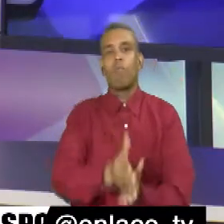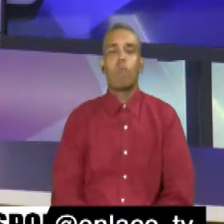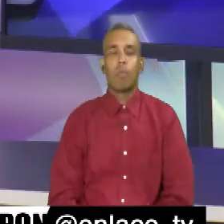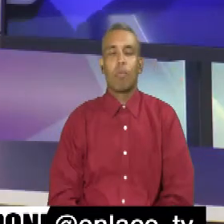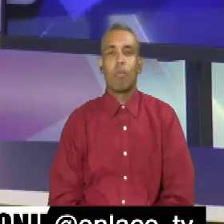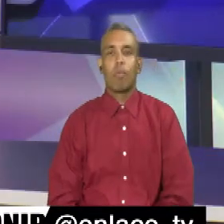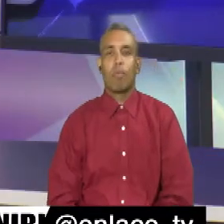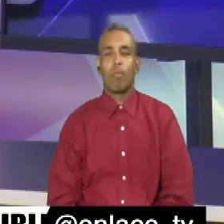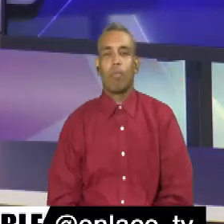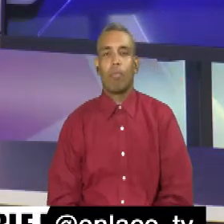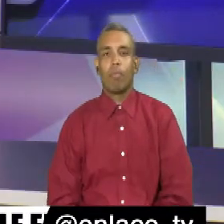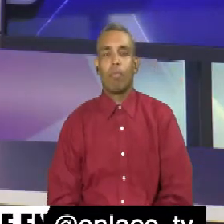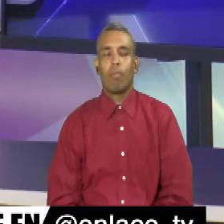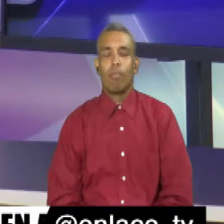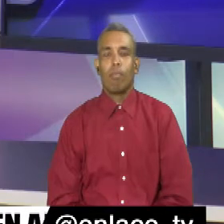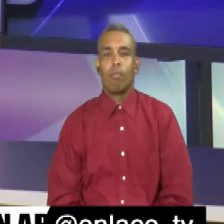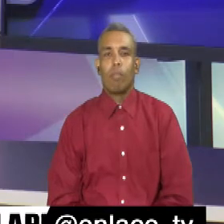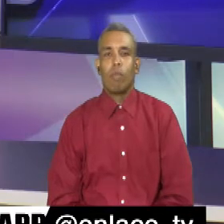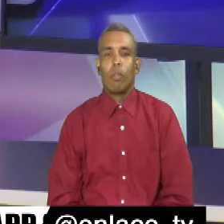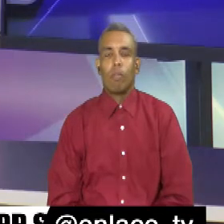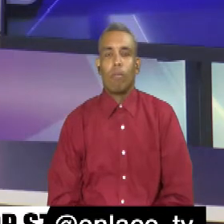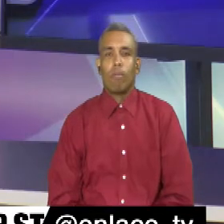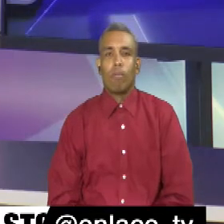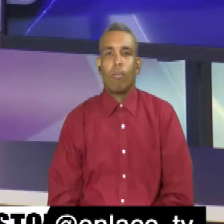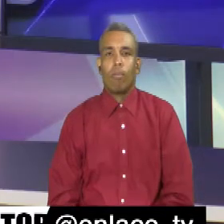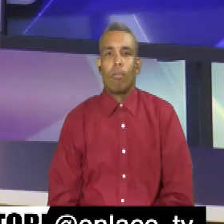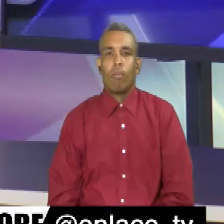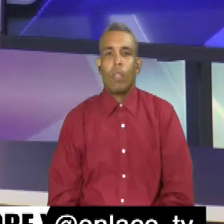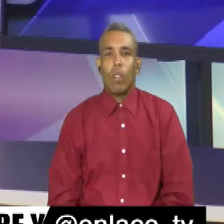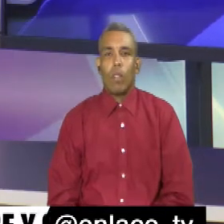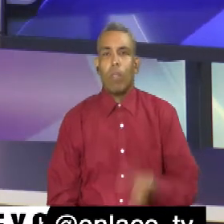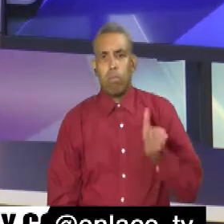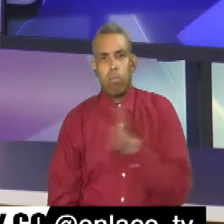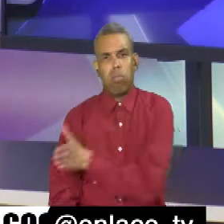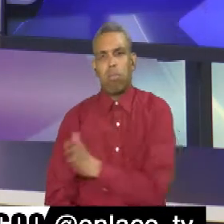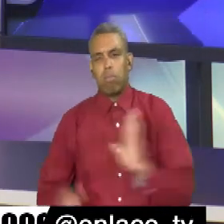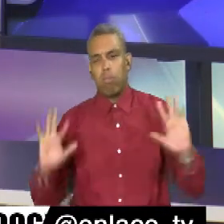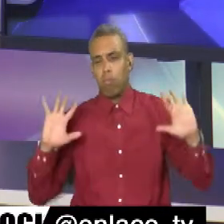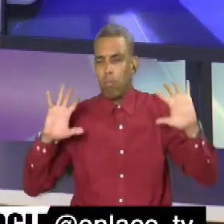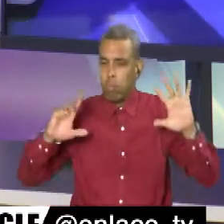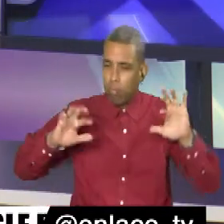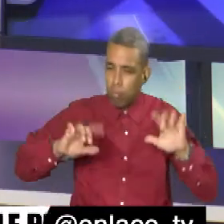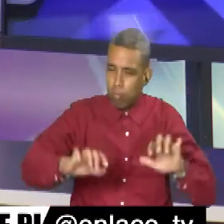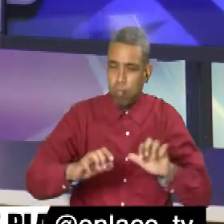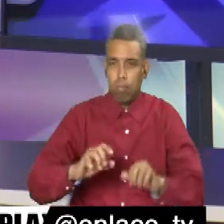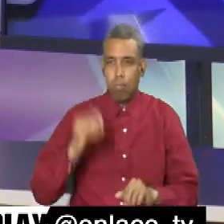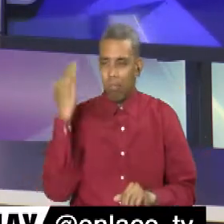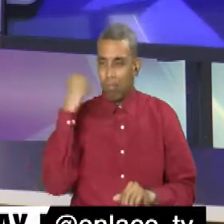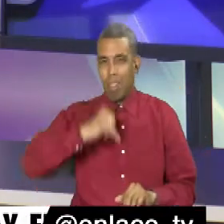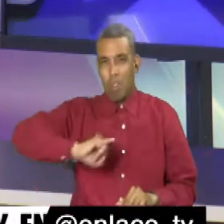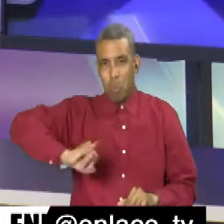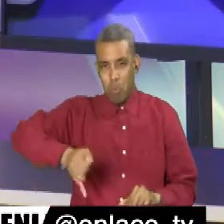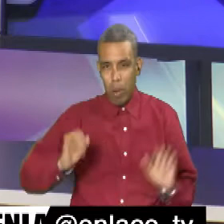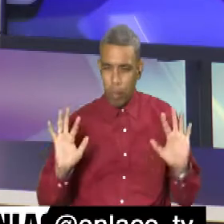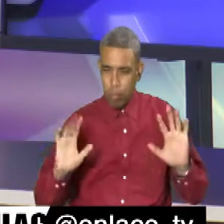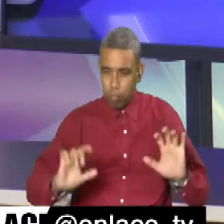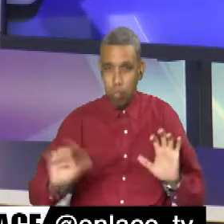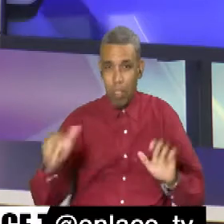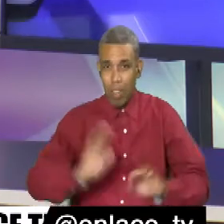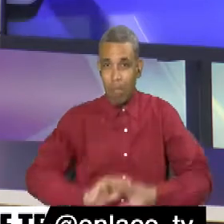Finalizó sesión descentralizada de la Asamblea Departamental que se realizó este jueves en el corregimiento El